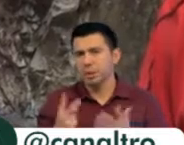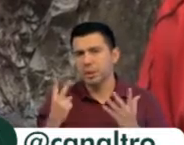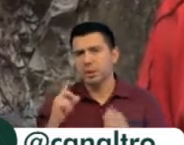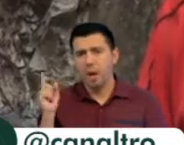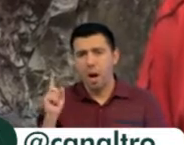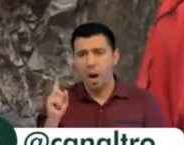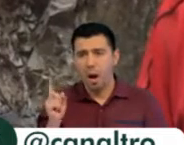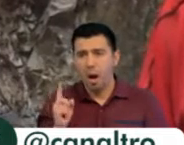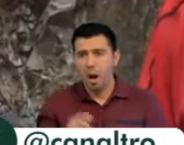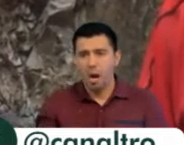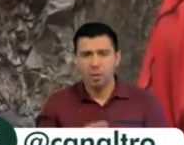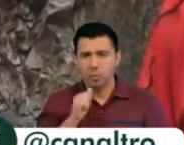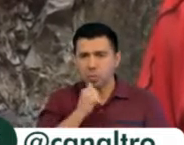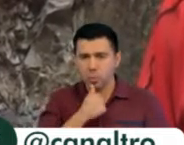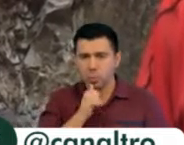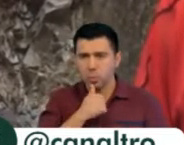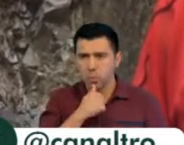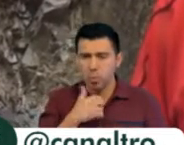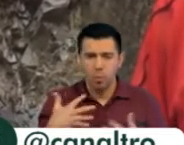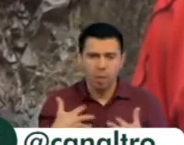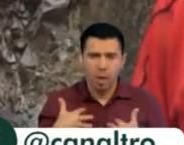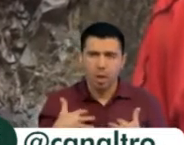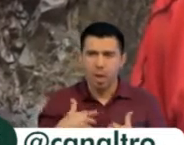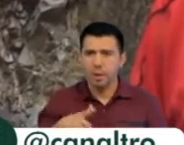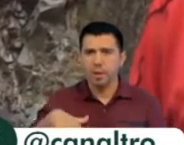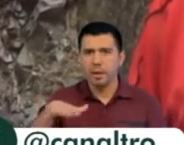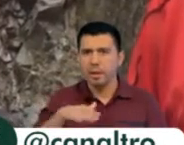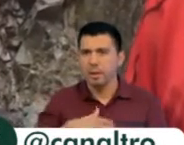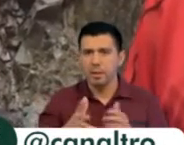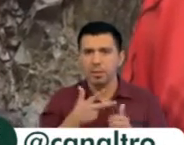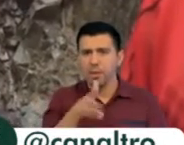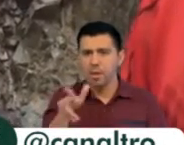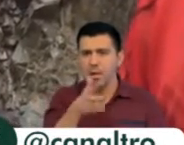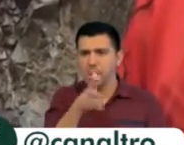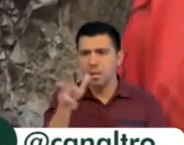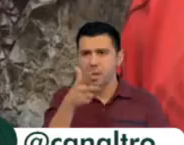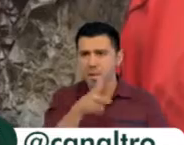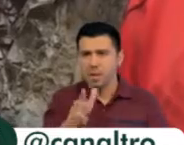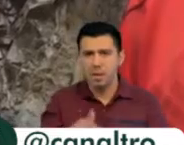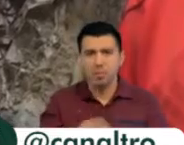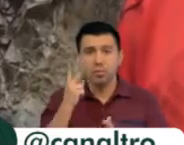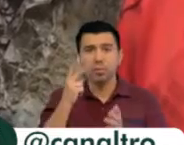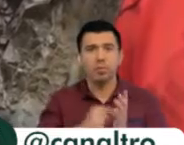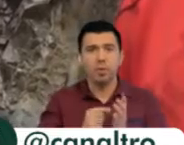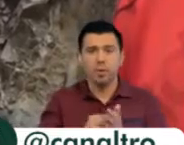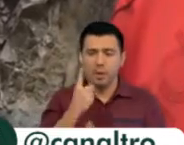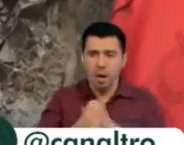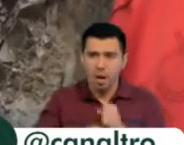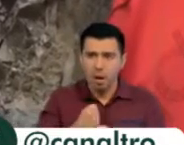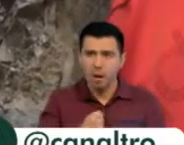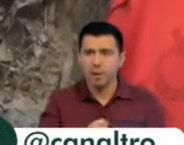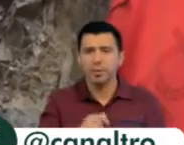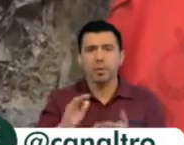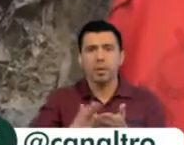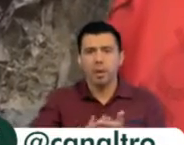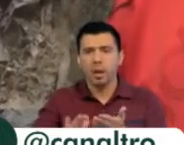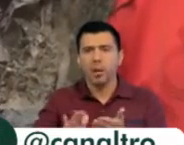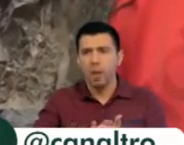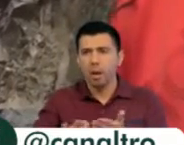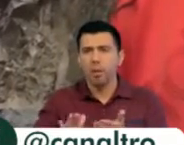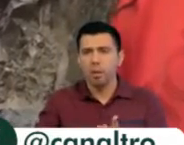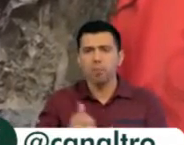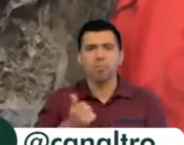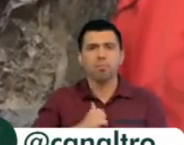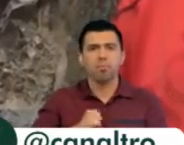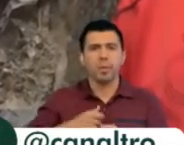persona es la que nos está impidiendo el arreglo de esa carretera. Todos los arreglos, 2 veces al año, los hemos hecho de